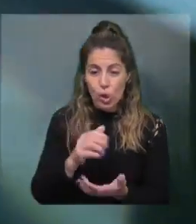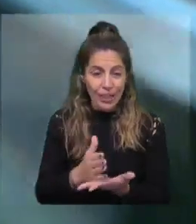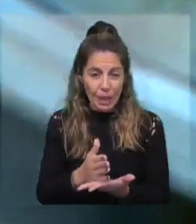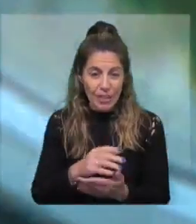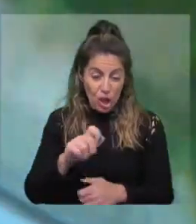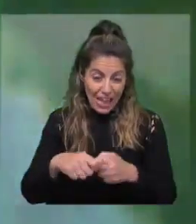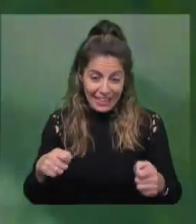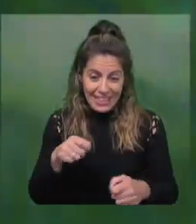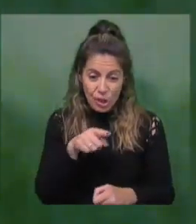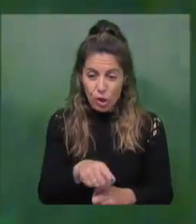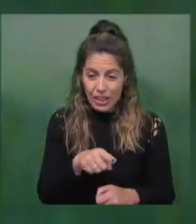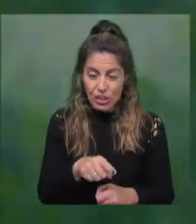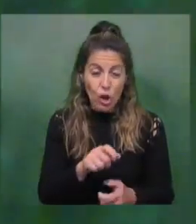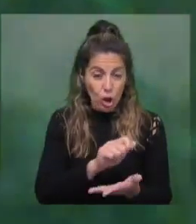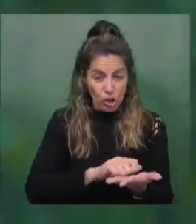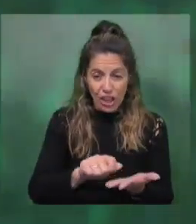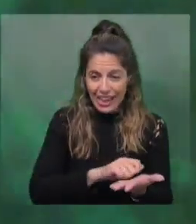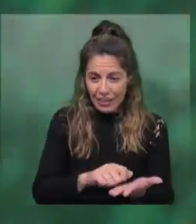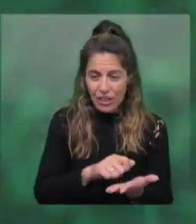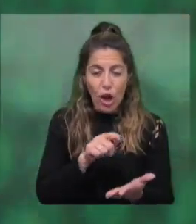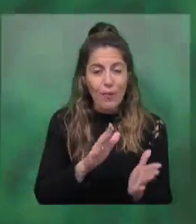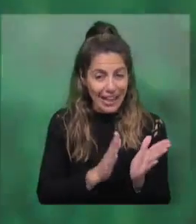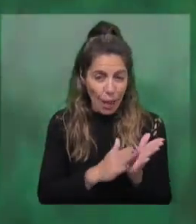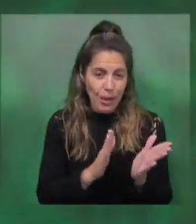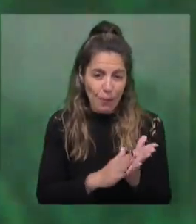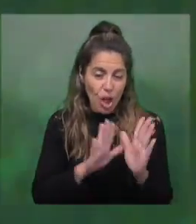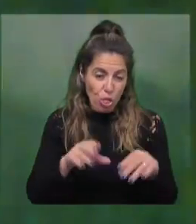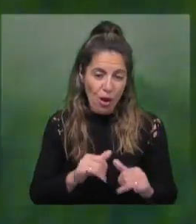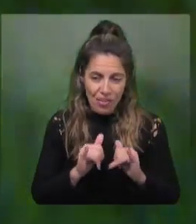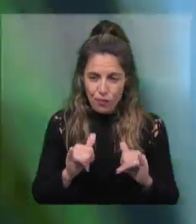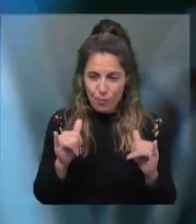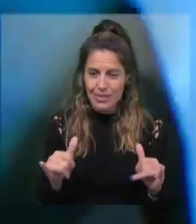título intermedio con esto. Que ahí va a quedar plasmado como toda la información